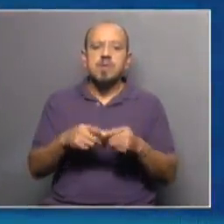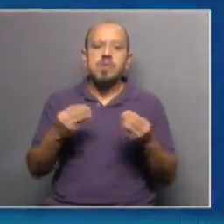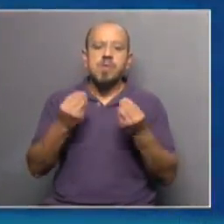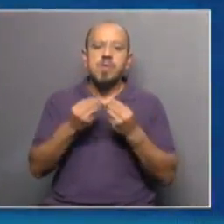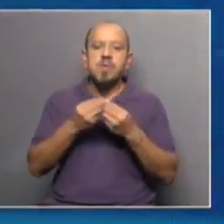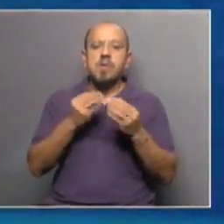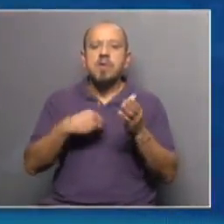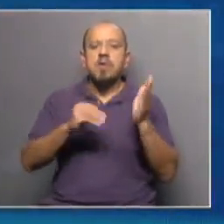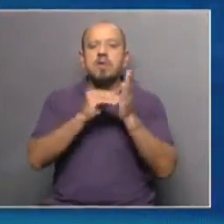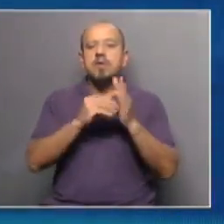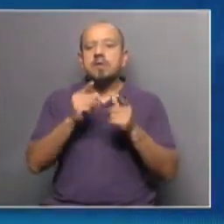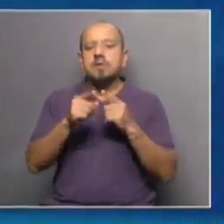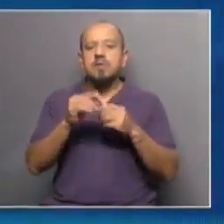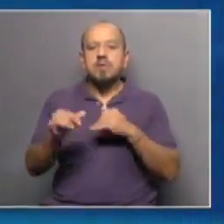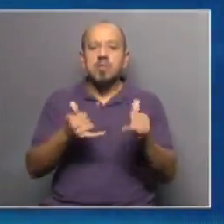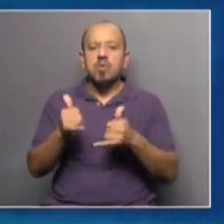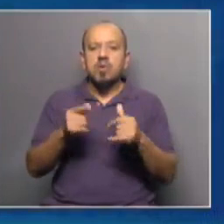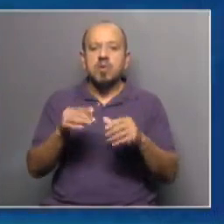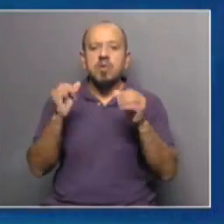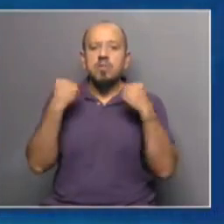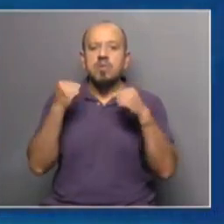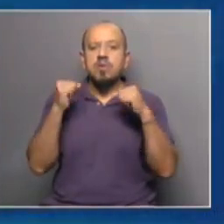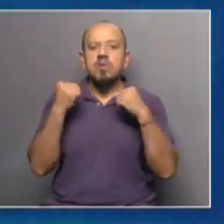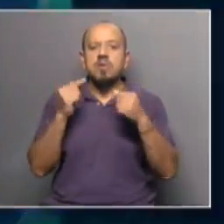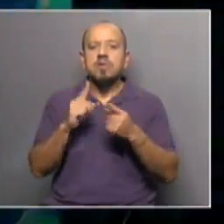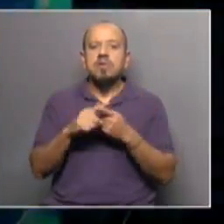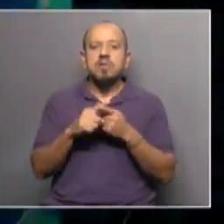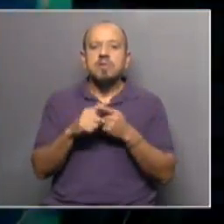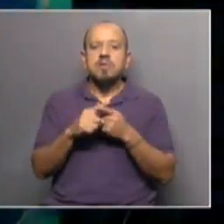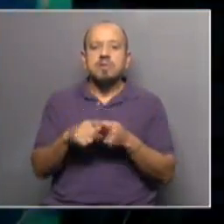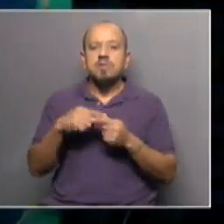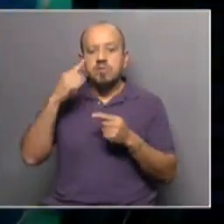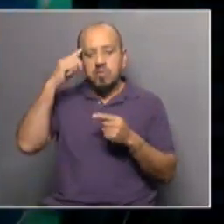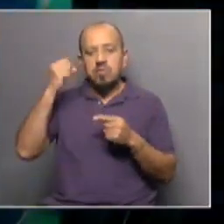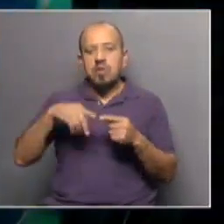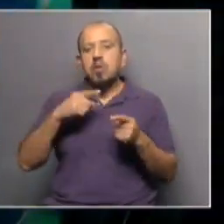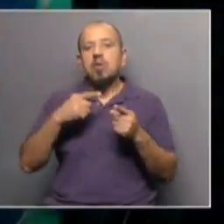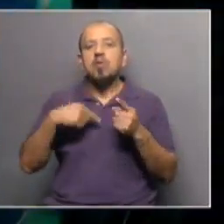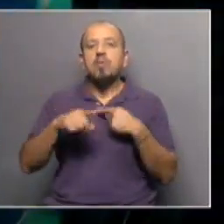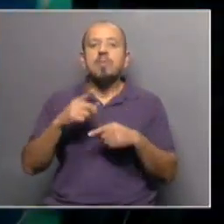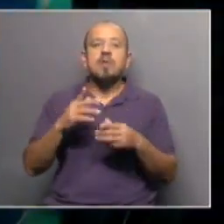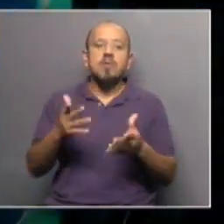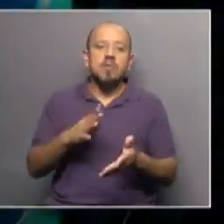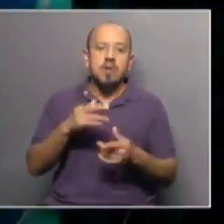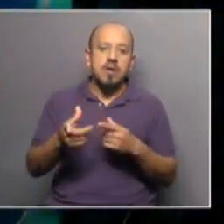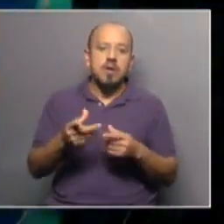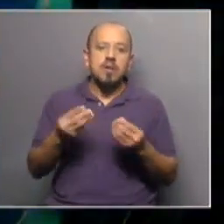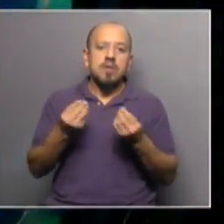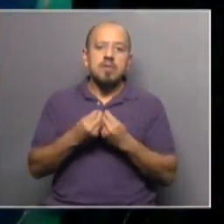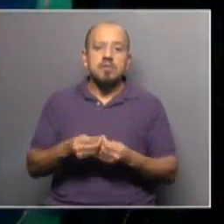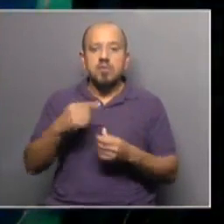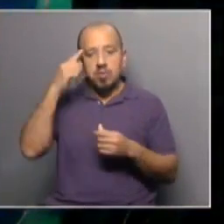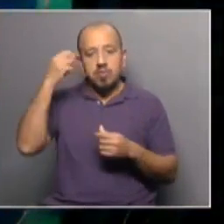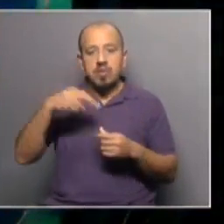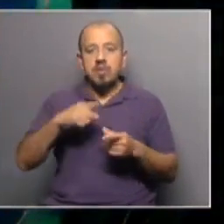hay un poder que impone que los jugadores, las deportistas, no deberían tener una opinión. Y sin embargo, como son también parte de la sociedad, opinan y